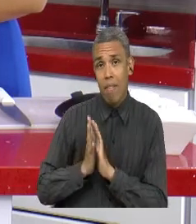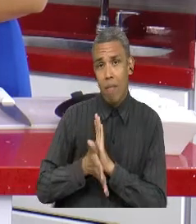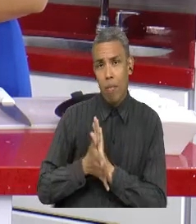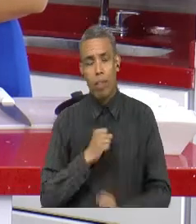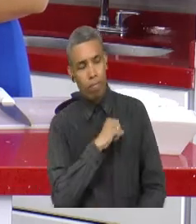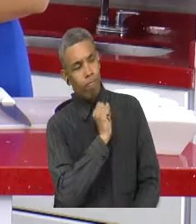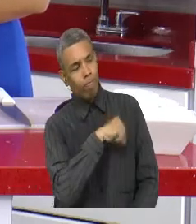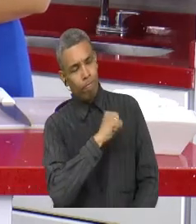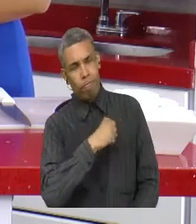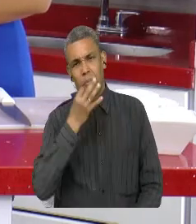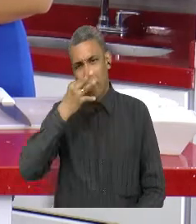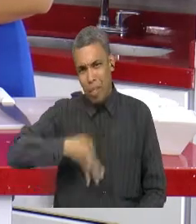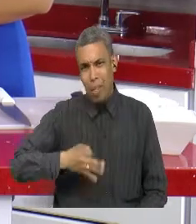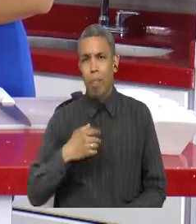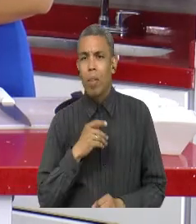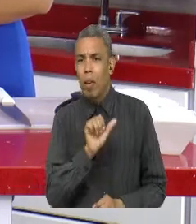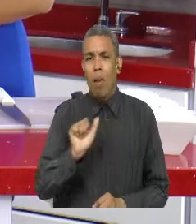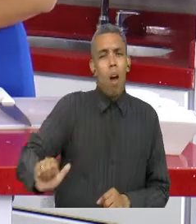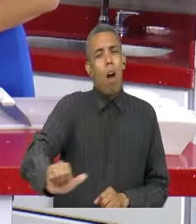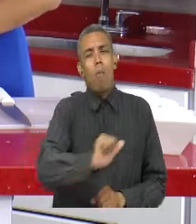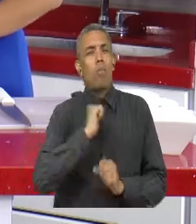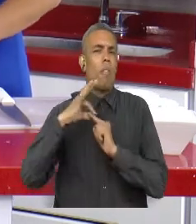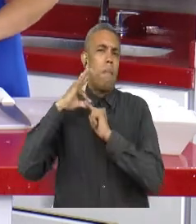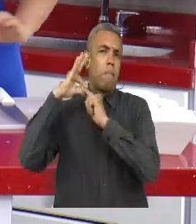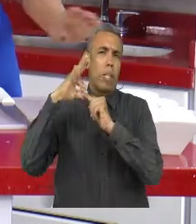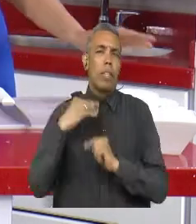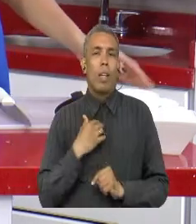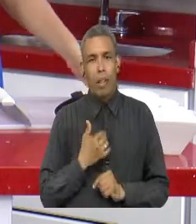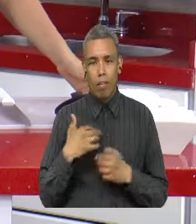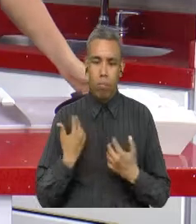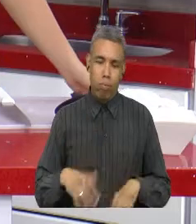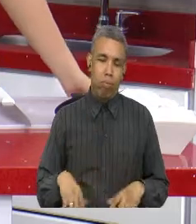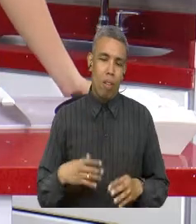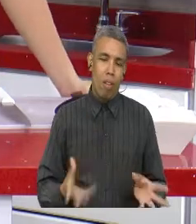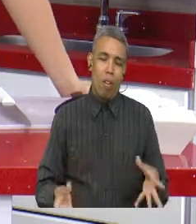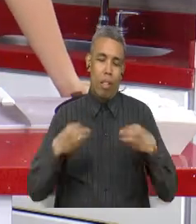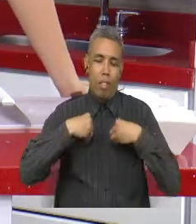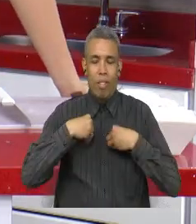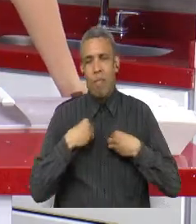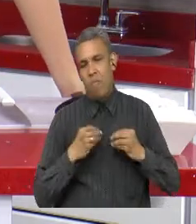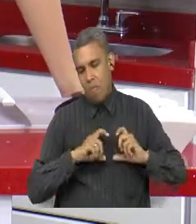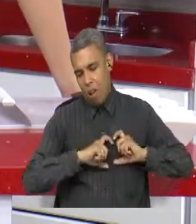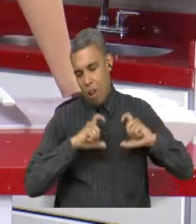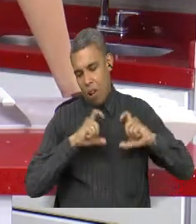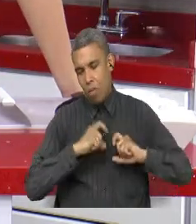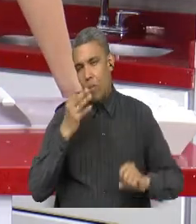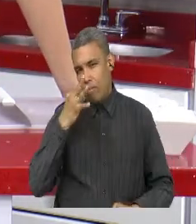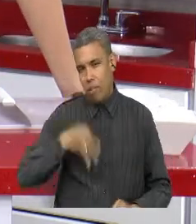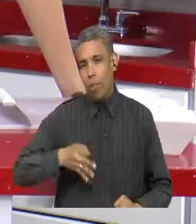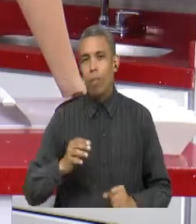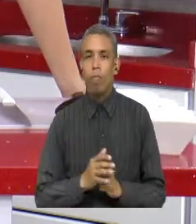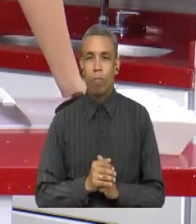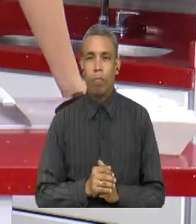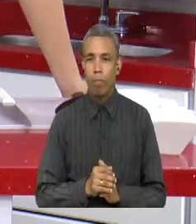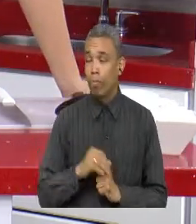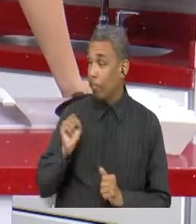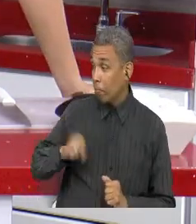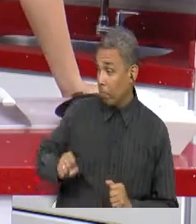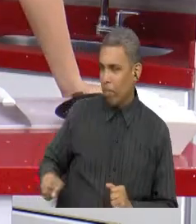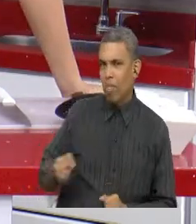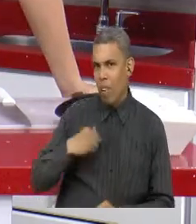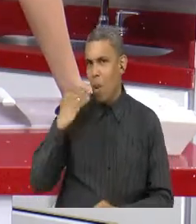hacen un cambio y son importantes en la vida de un hombre. Sí, señor. Oigan, y a por ellas somos. A propósito también, mire, las mujeres somos tan berracas